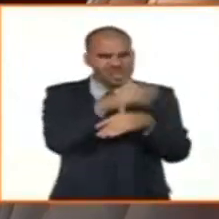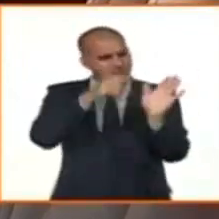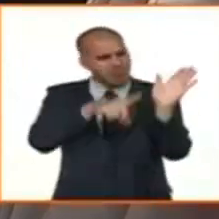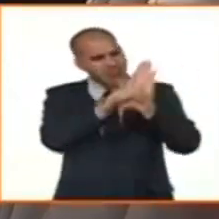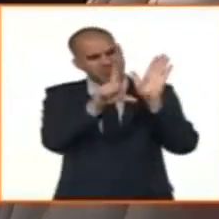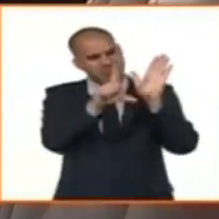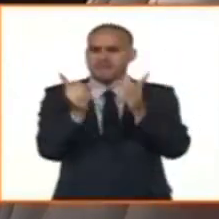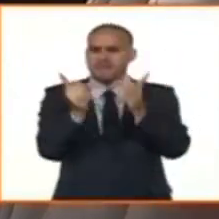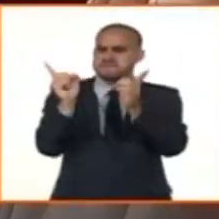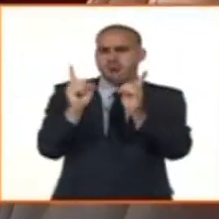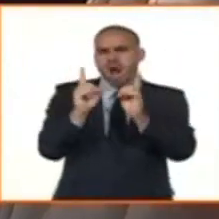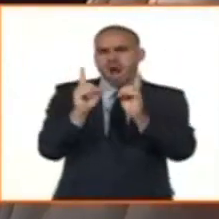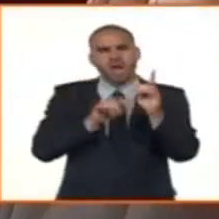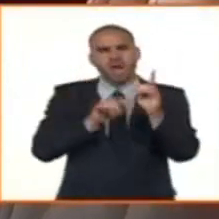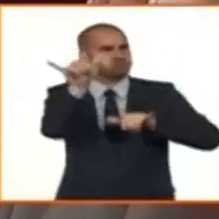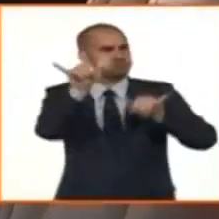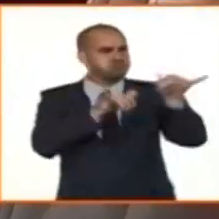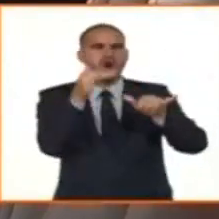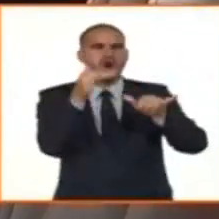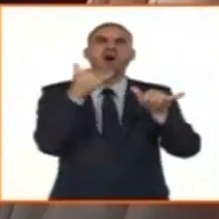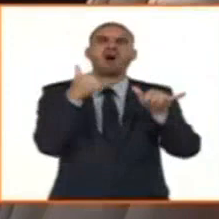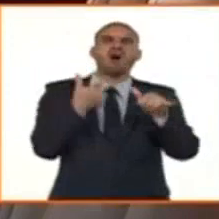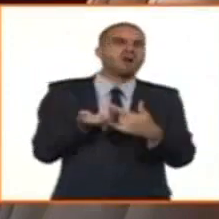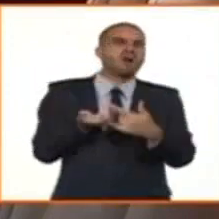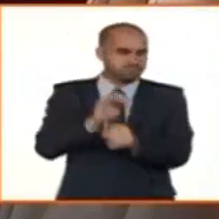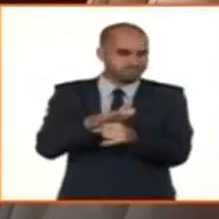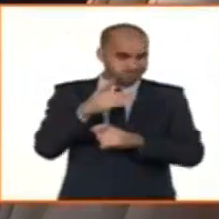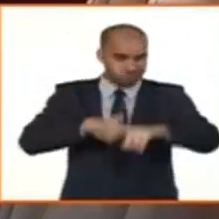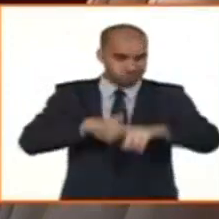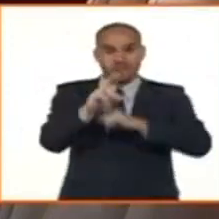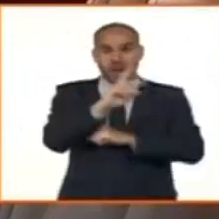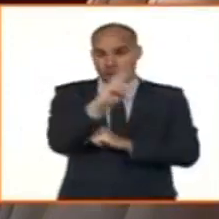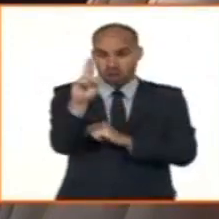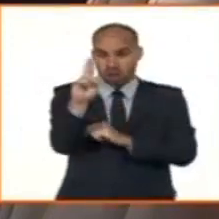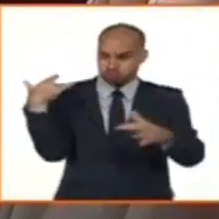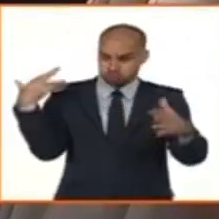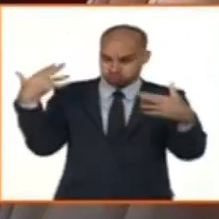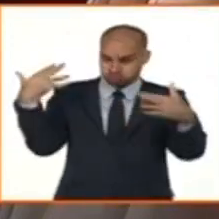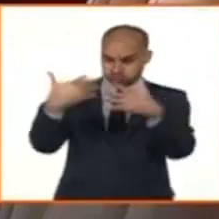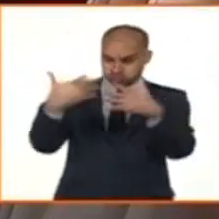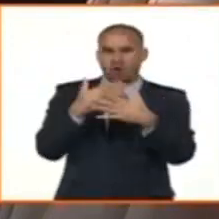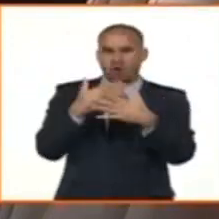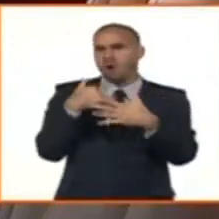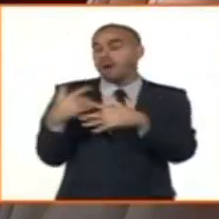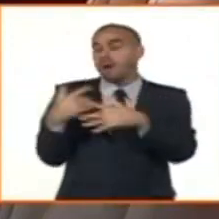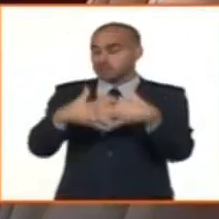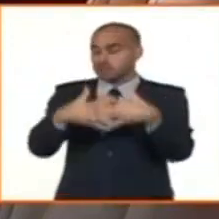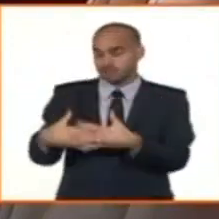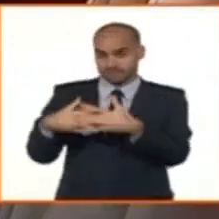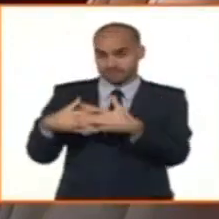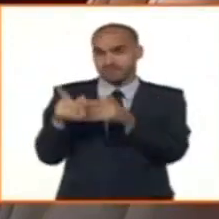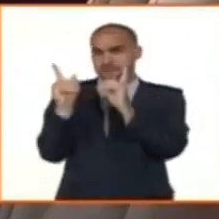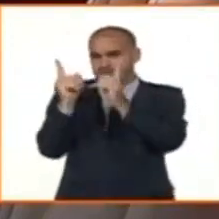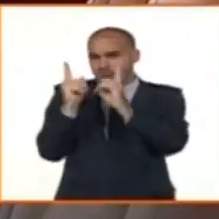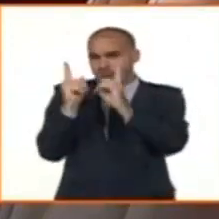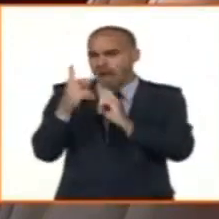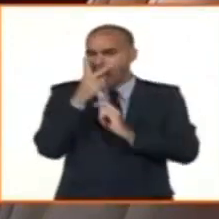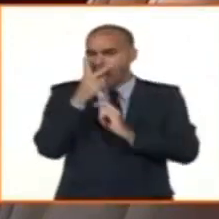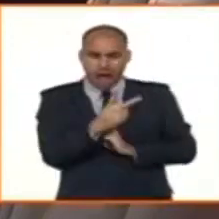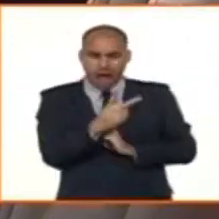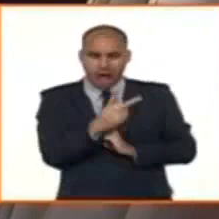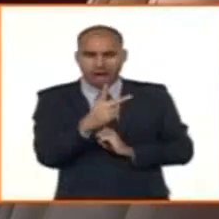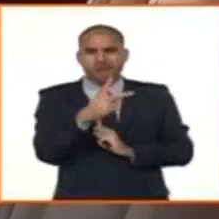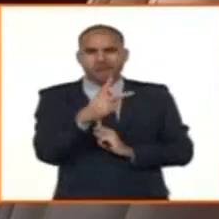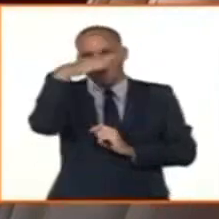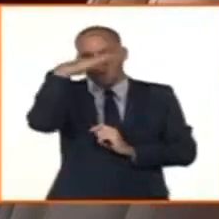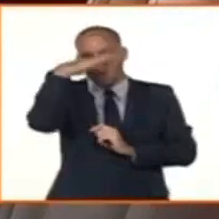¿Cómo ha estado asignado desde el principio de la revolución esa política migratoria de Estados Unidos hacia Cuba? ¿Cuáles han sido sus características más importantes? ¿Qué